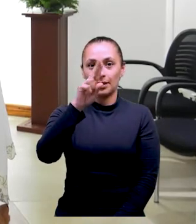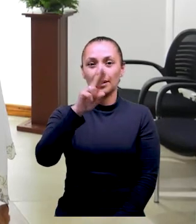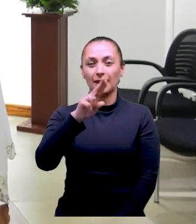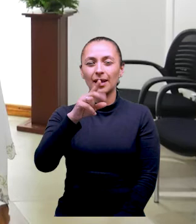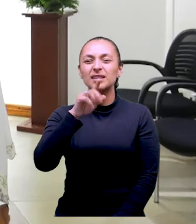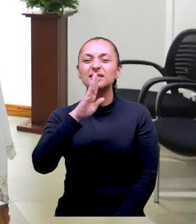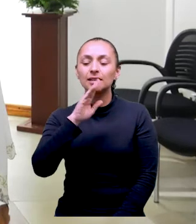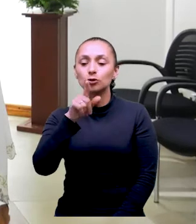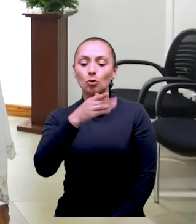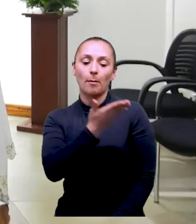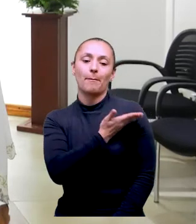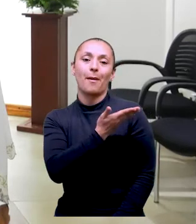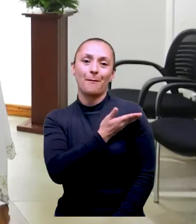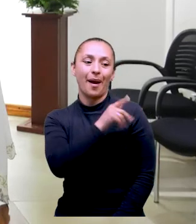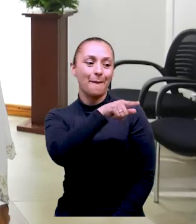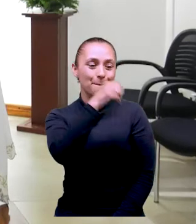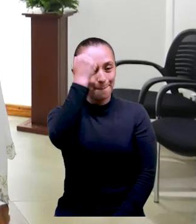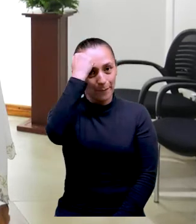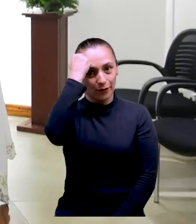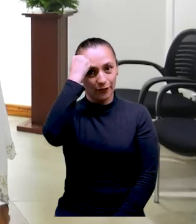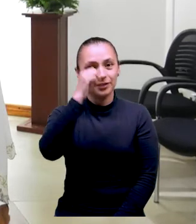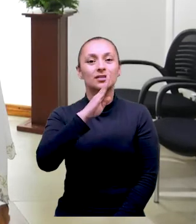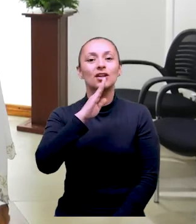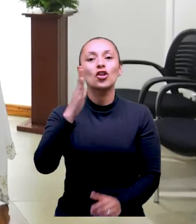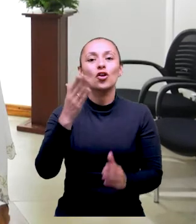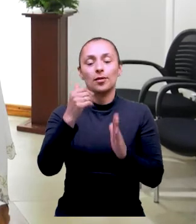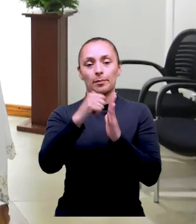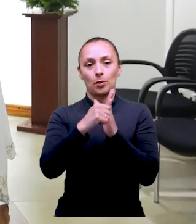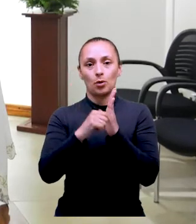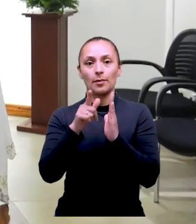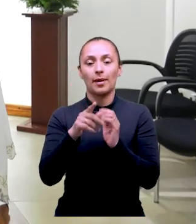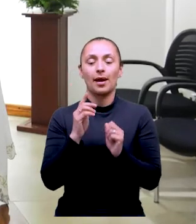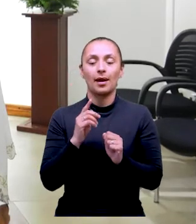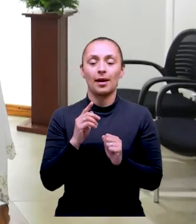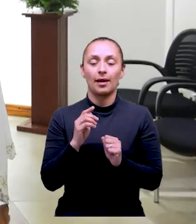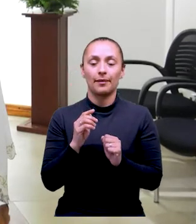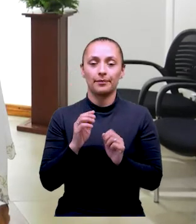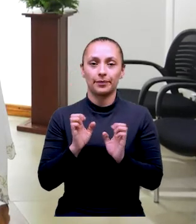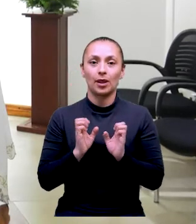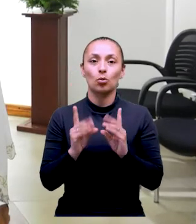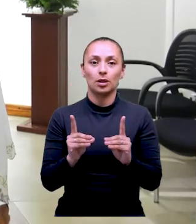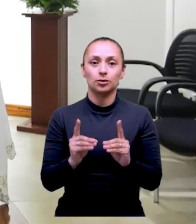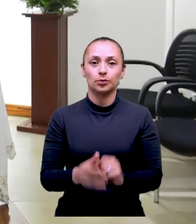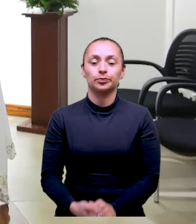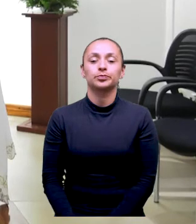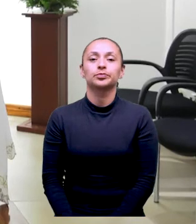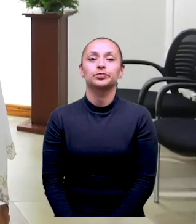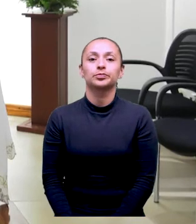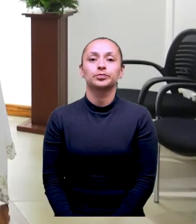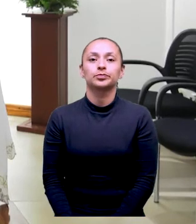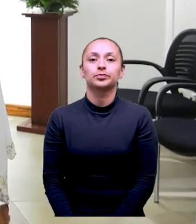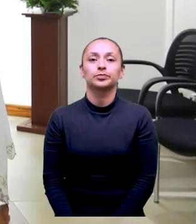inés madre de una de nuestras docentes del programa de educación